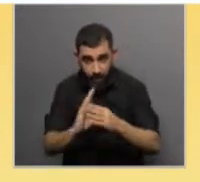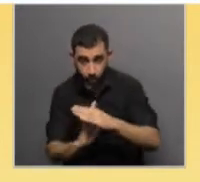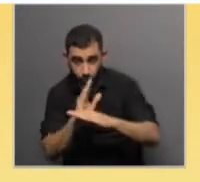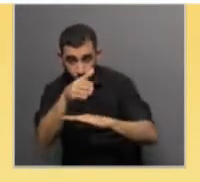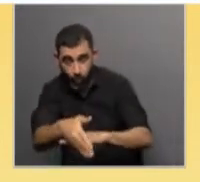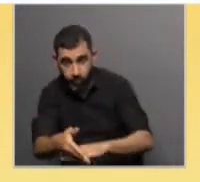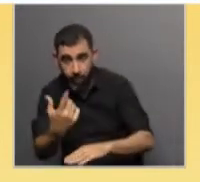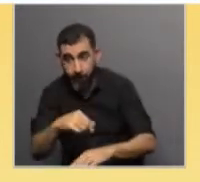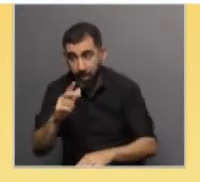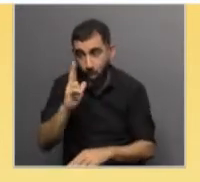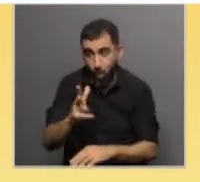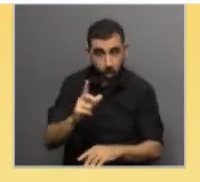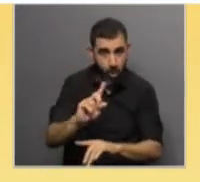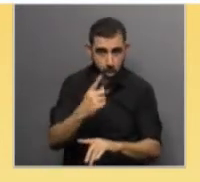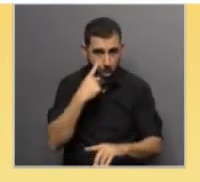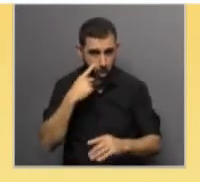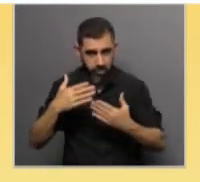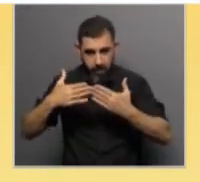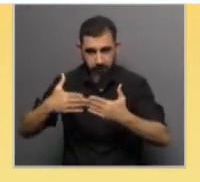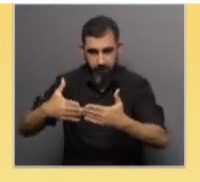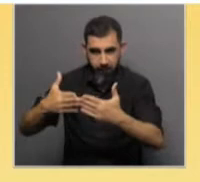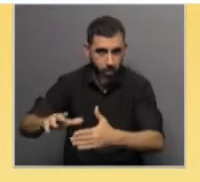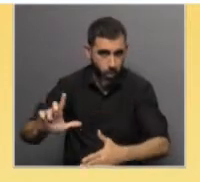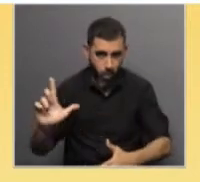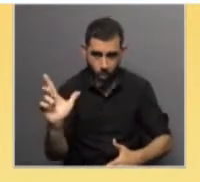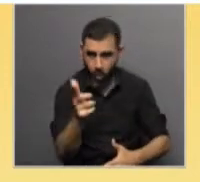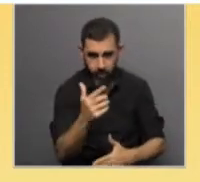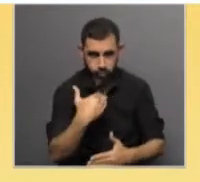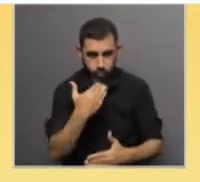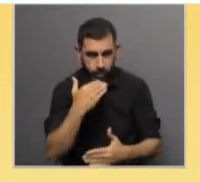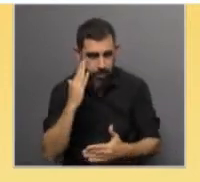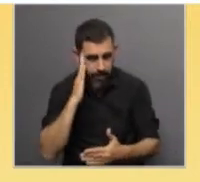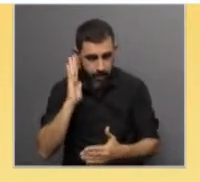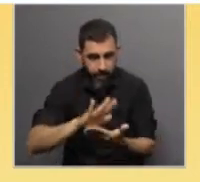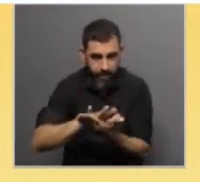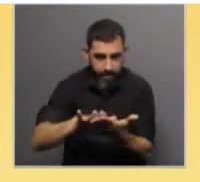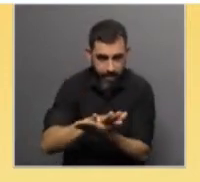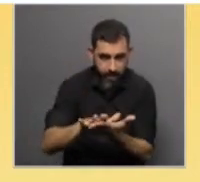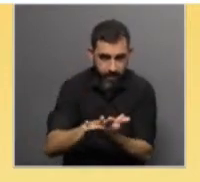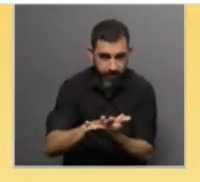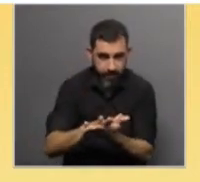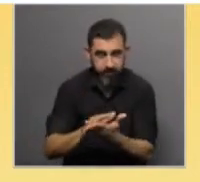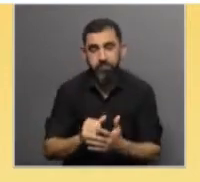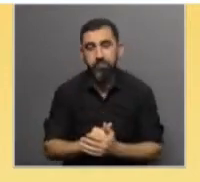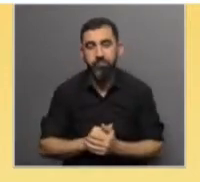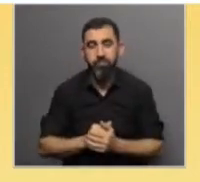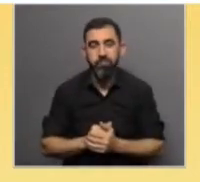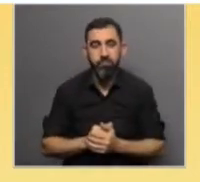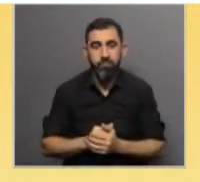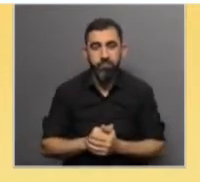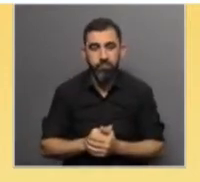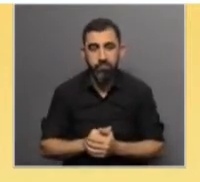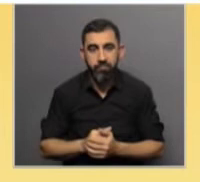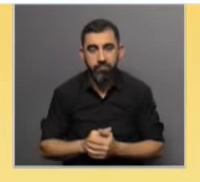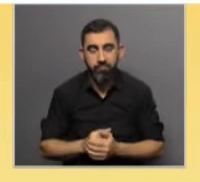humanos no conocían la navegación en mar abierto, hasta ahora nadie lo ha podido